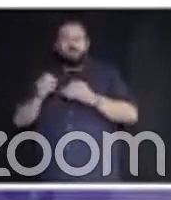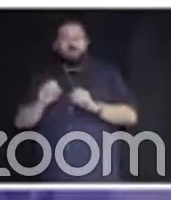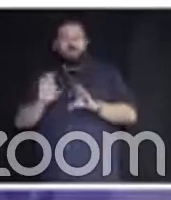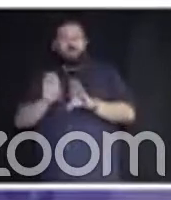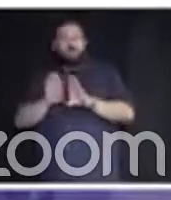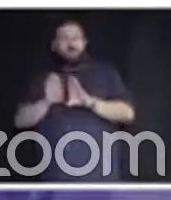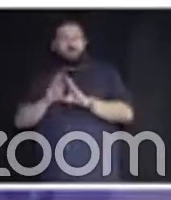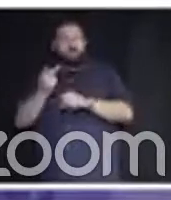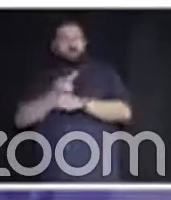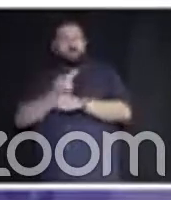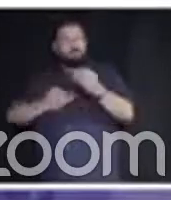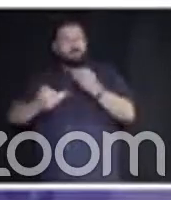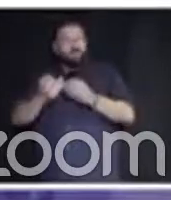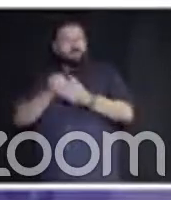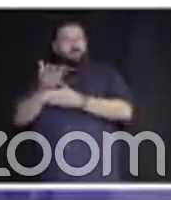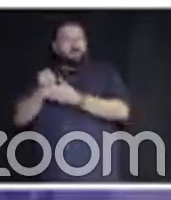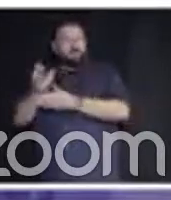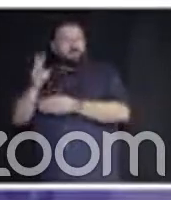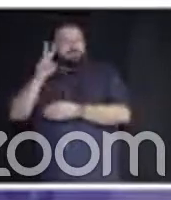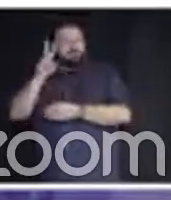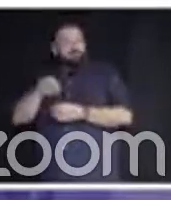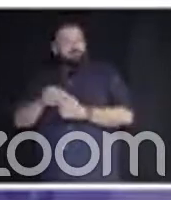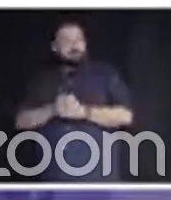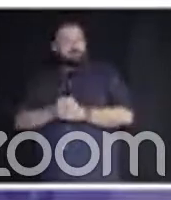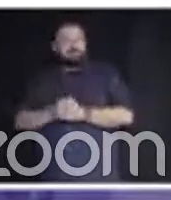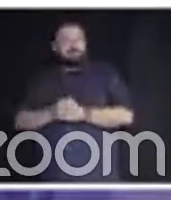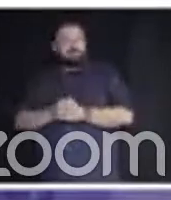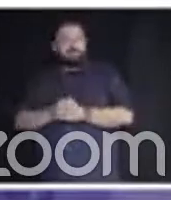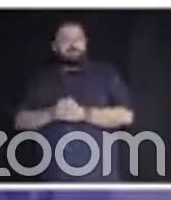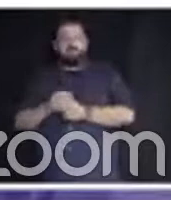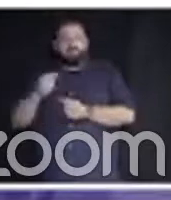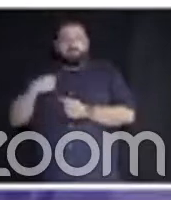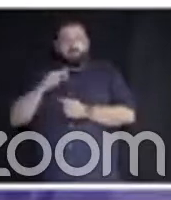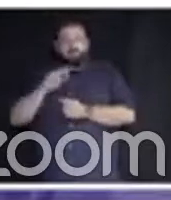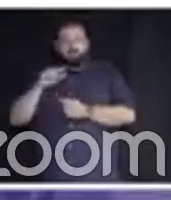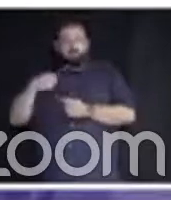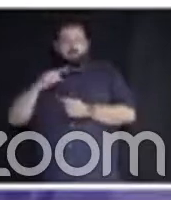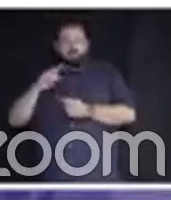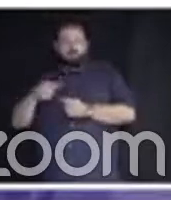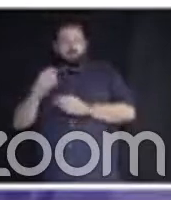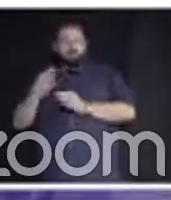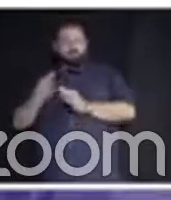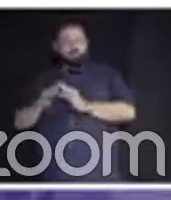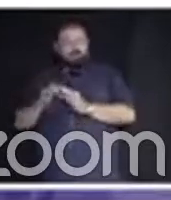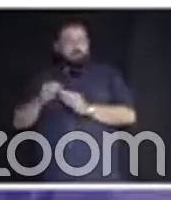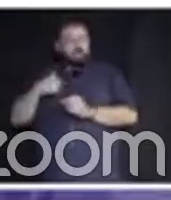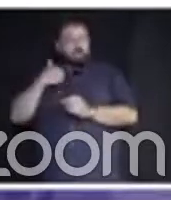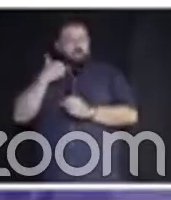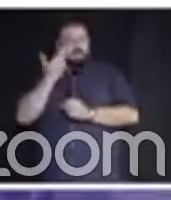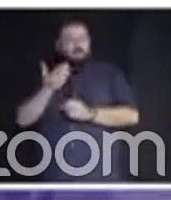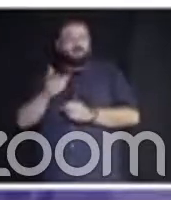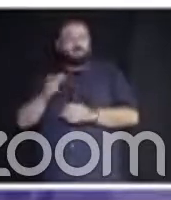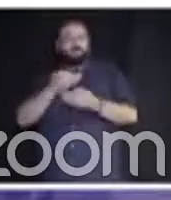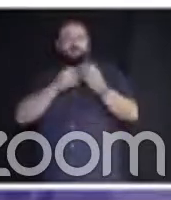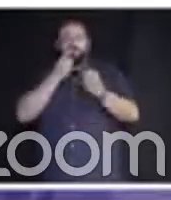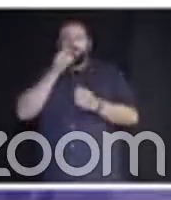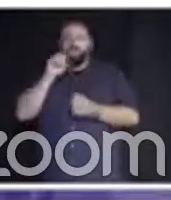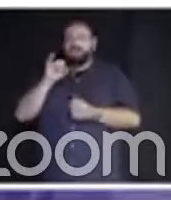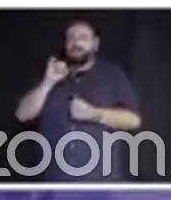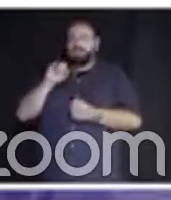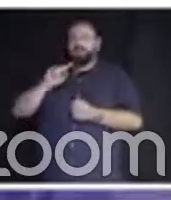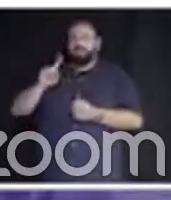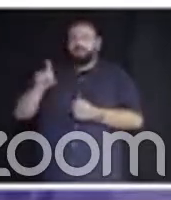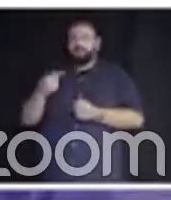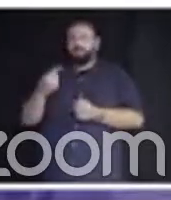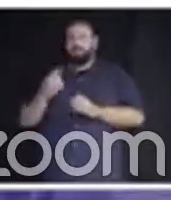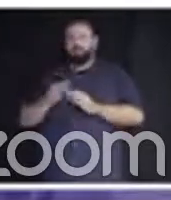lo que está pasando. Entonces, si soy constante, llegaré a ser, nomás que sí me las pusieron como de, a ver,